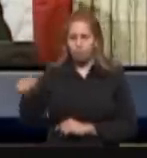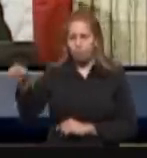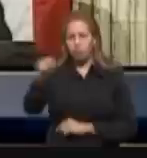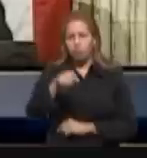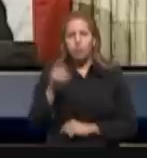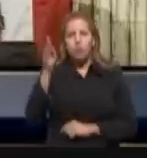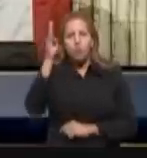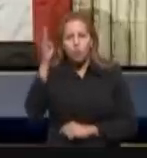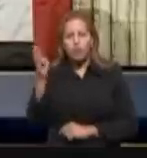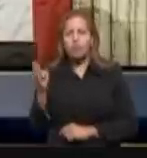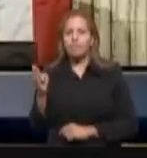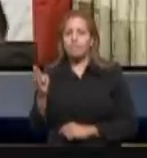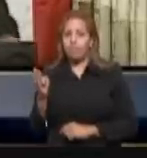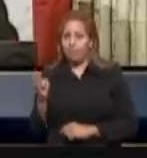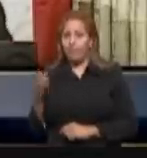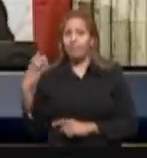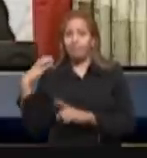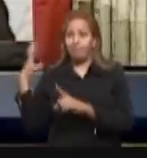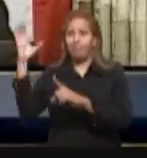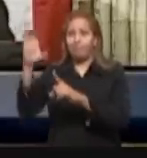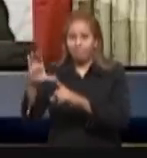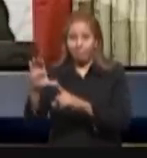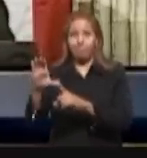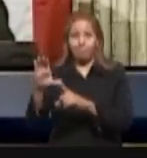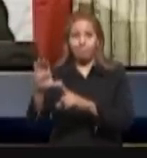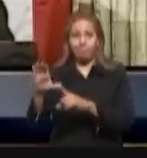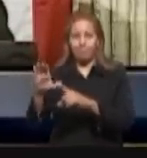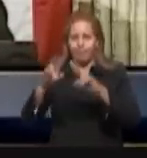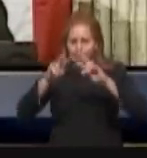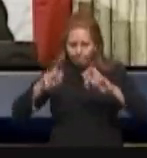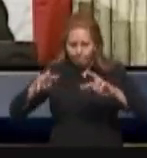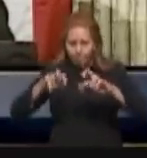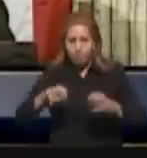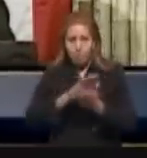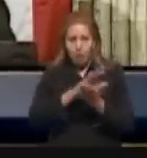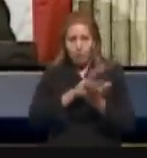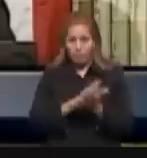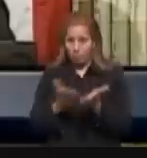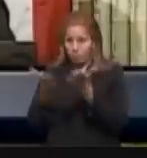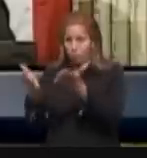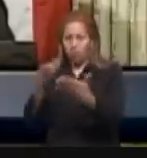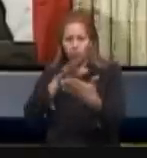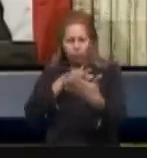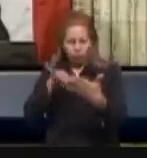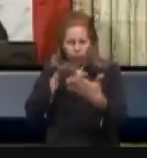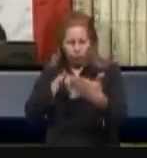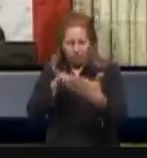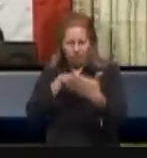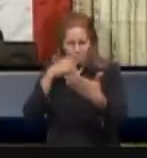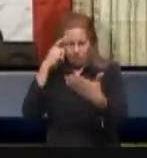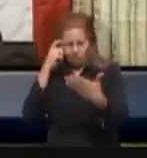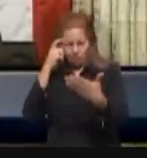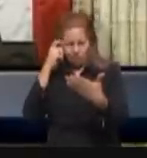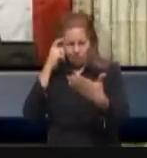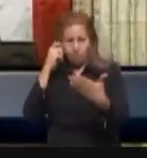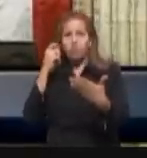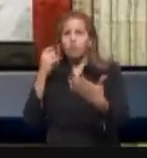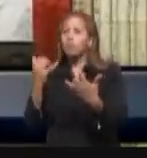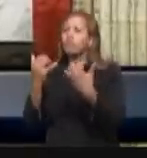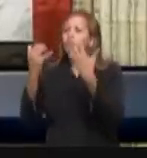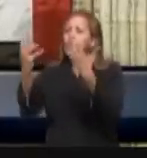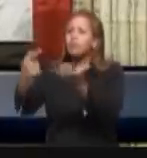tarea que les impone esa misma Constitución de estudiar a fondo ese documento de presupuesto, llevar a cabo vistas